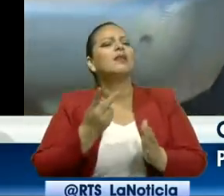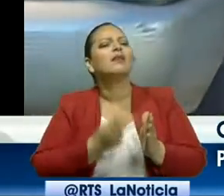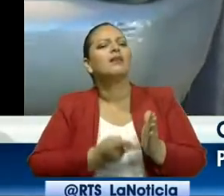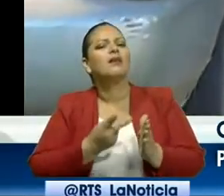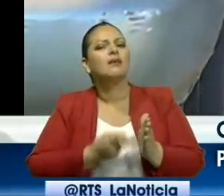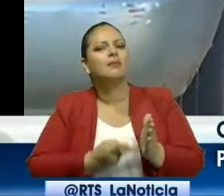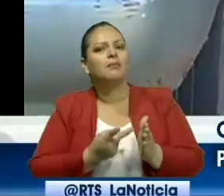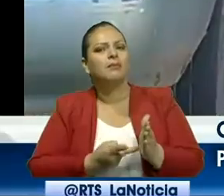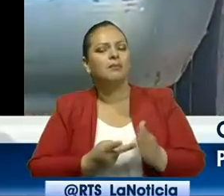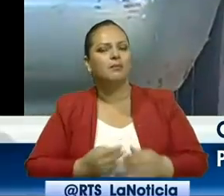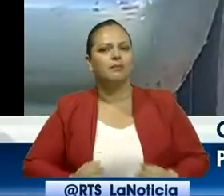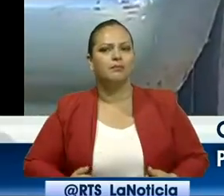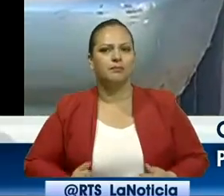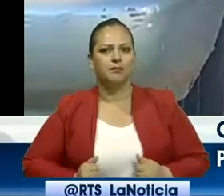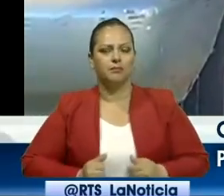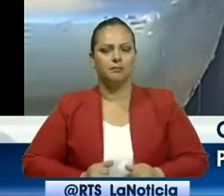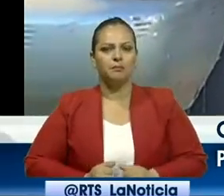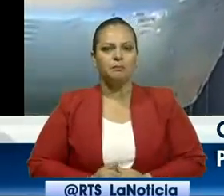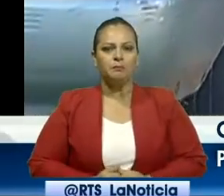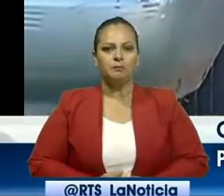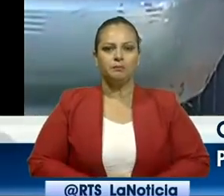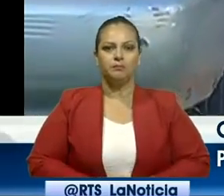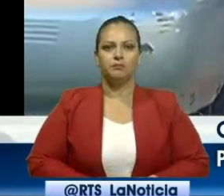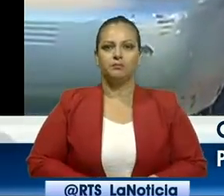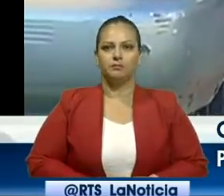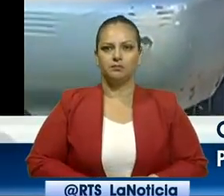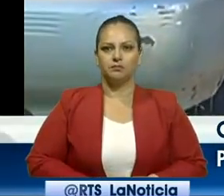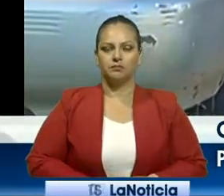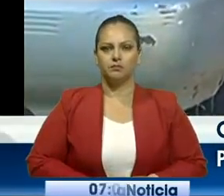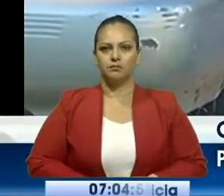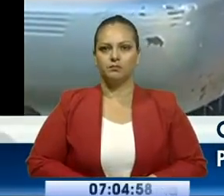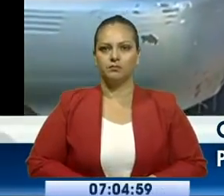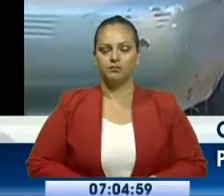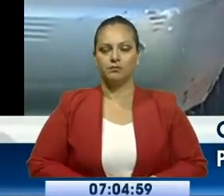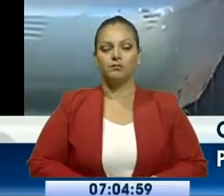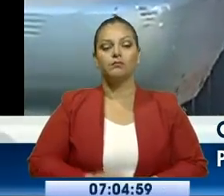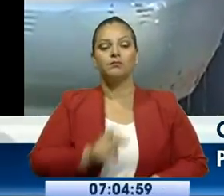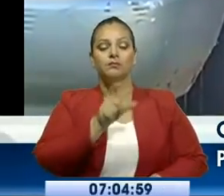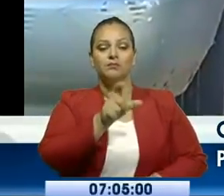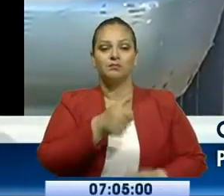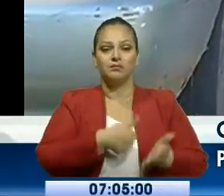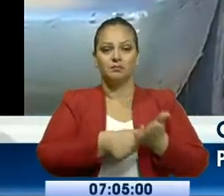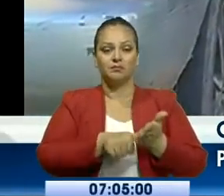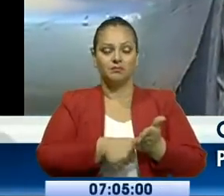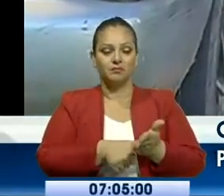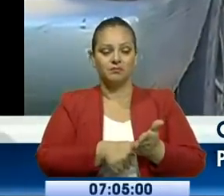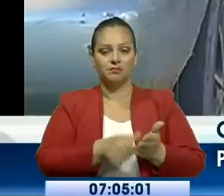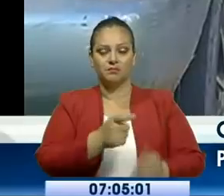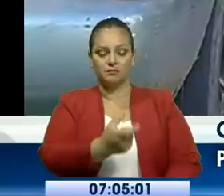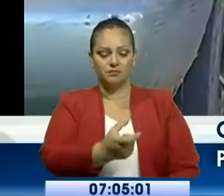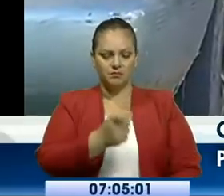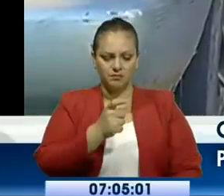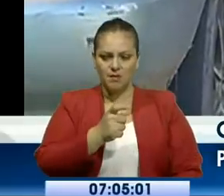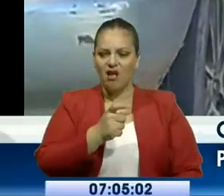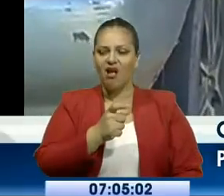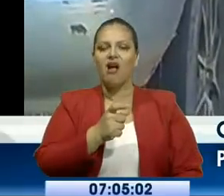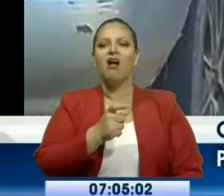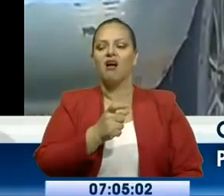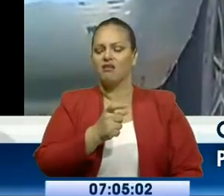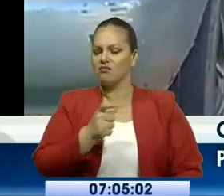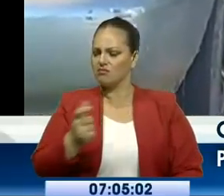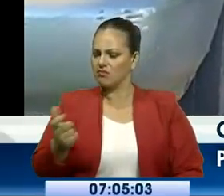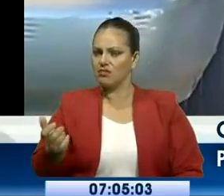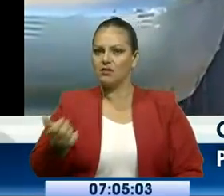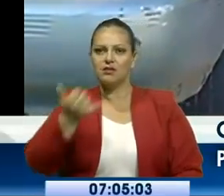la anomalía? Bueno, al momento el señor se procedió a verificar los antecedentes del señor y le refleja una boleta de detención. Eso estamos confirmando